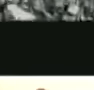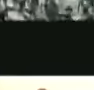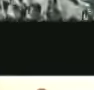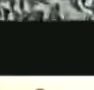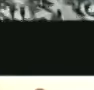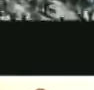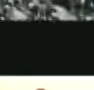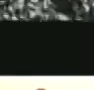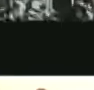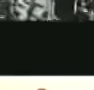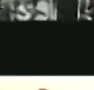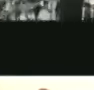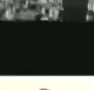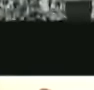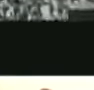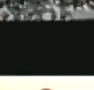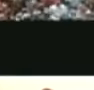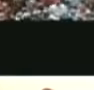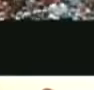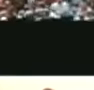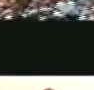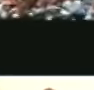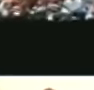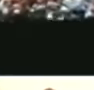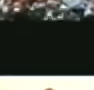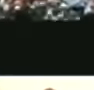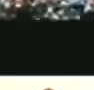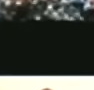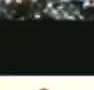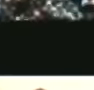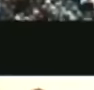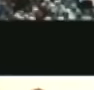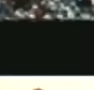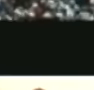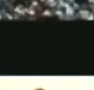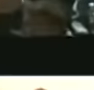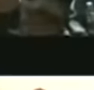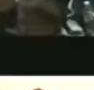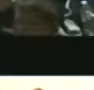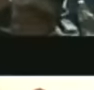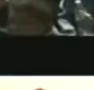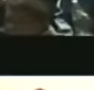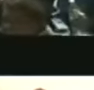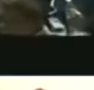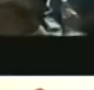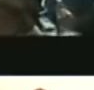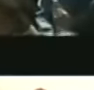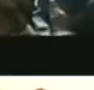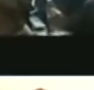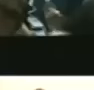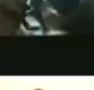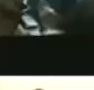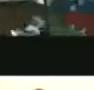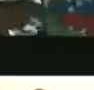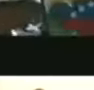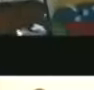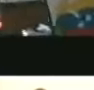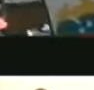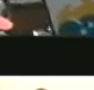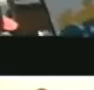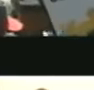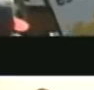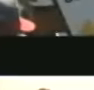que se considera el primer comicio organizado en el país, la única elección donde todas y